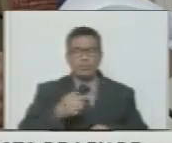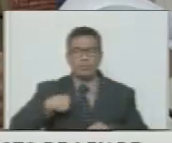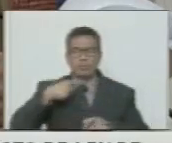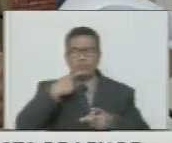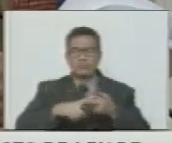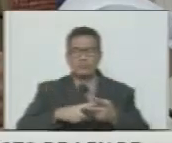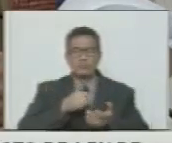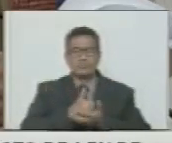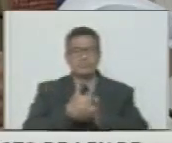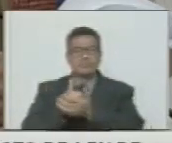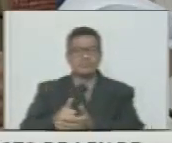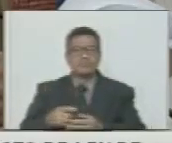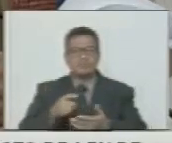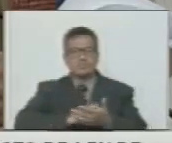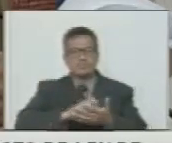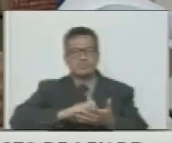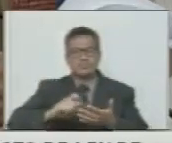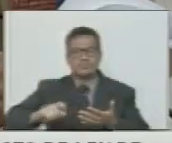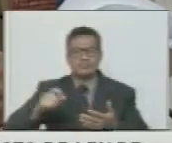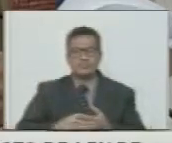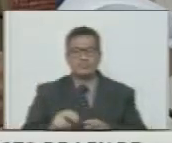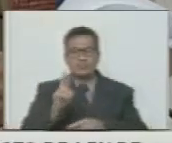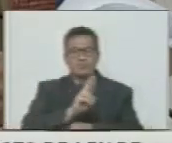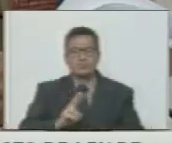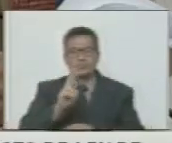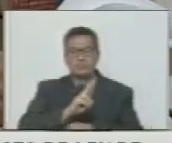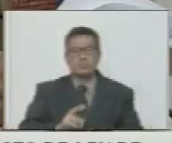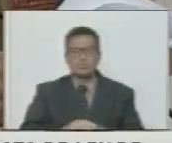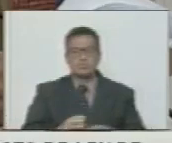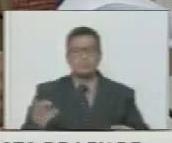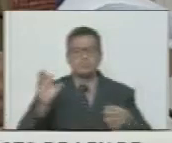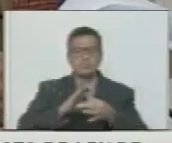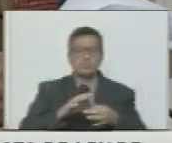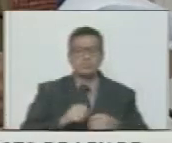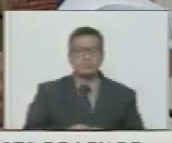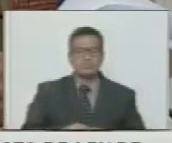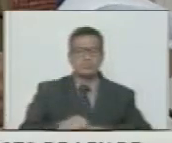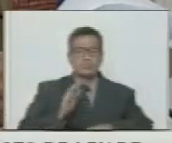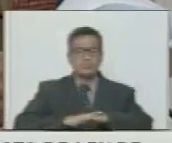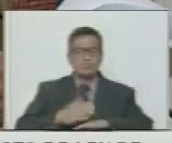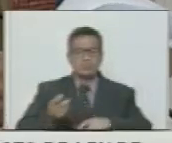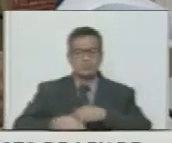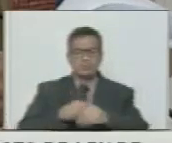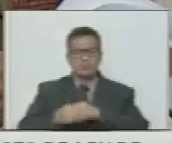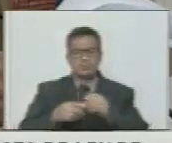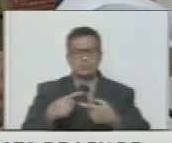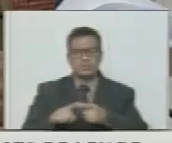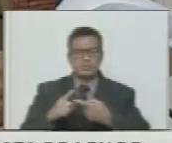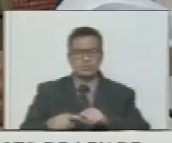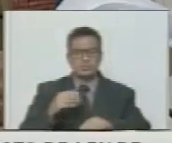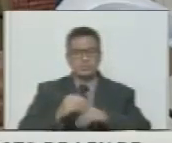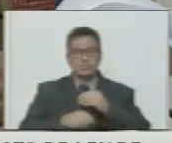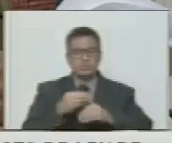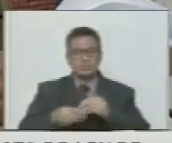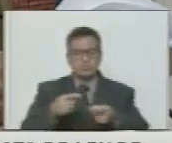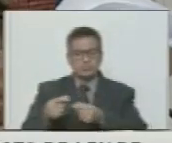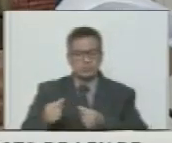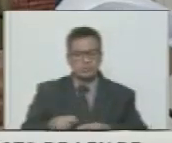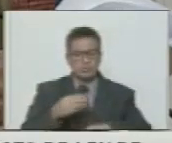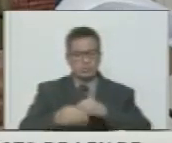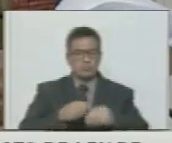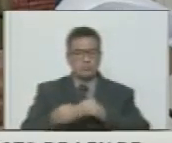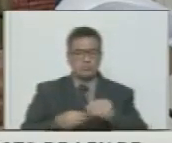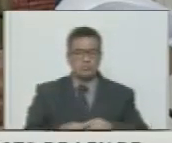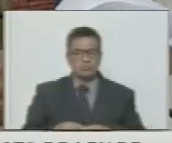asegurados, beneficiarios, contratantes, usuarios y afiliados, por disponer en cualquier forma del